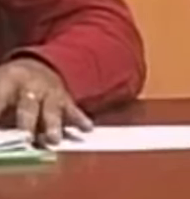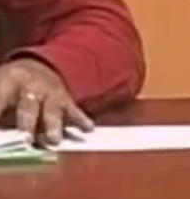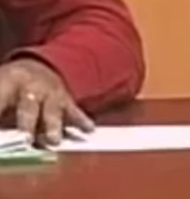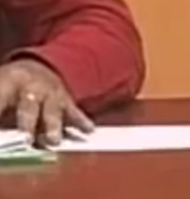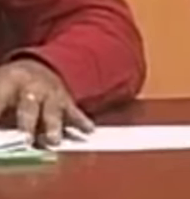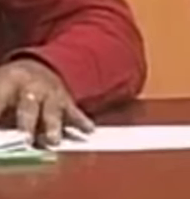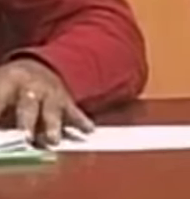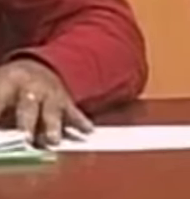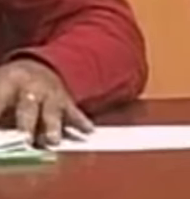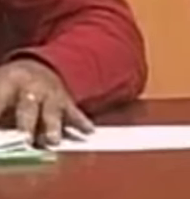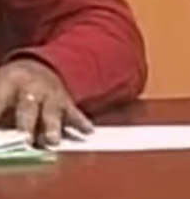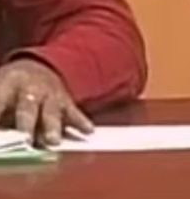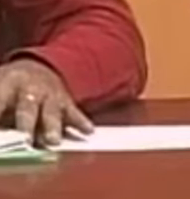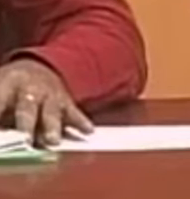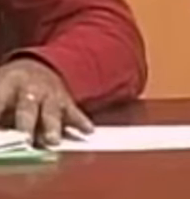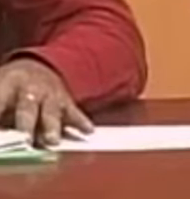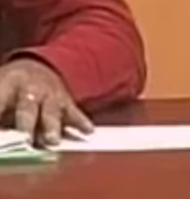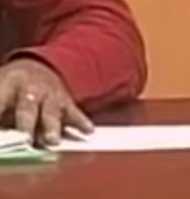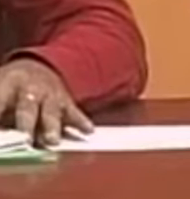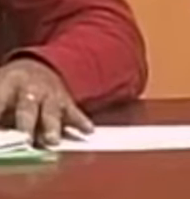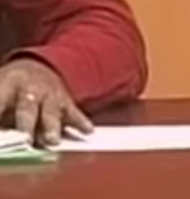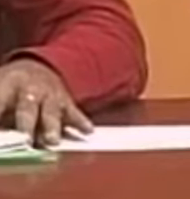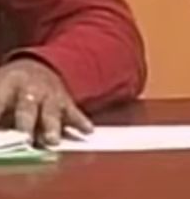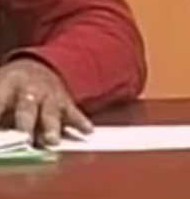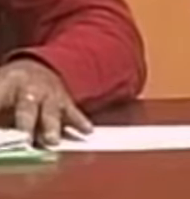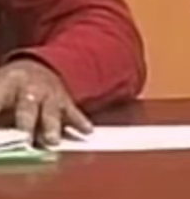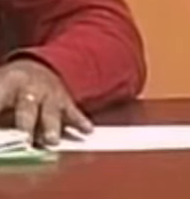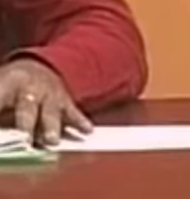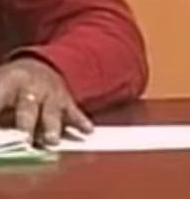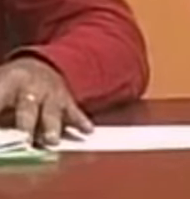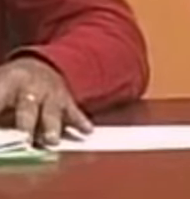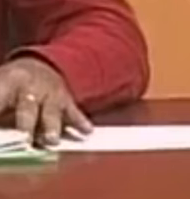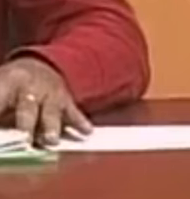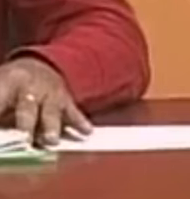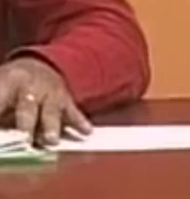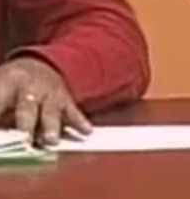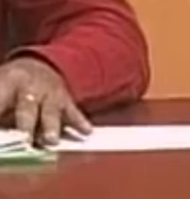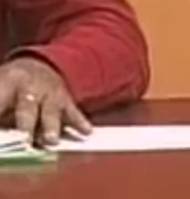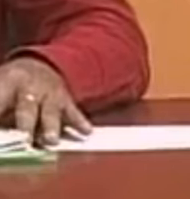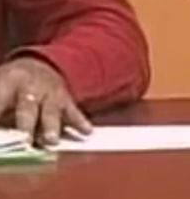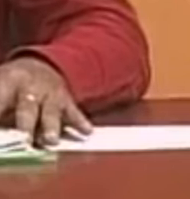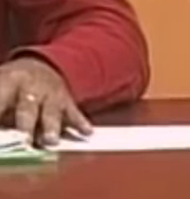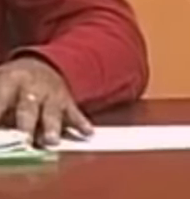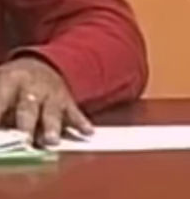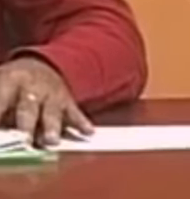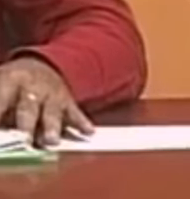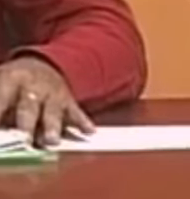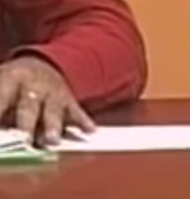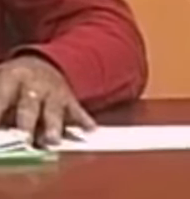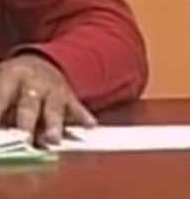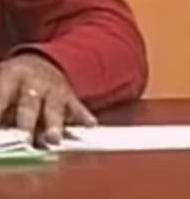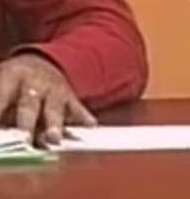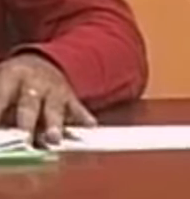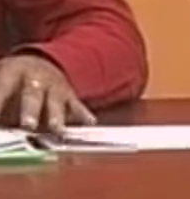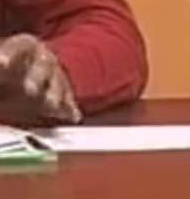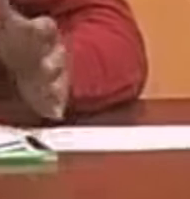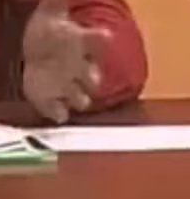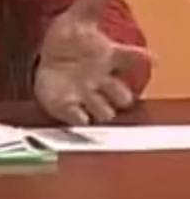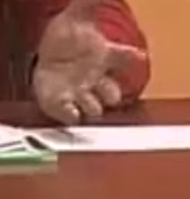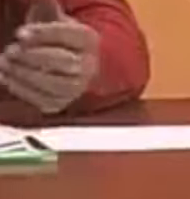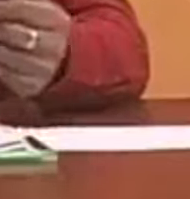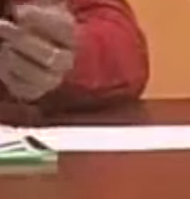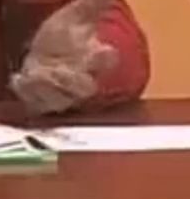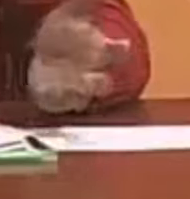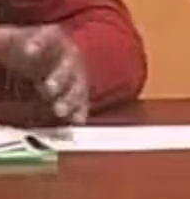resultado el municipio tiene la sede por los festejos día la reía nacional eh En este este 26 de julio que yo creo que también